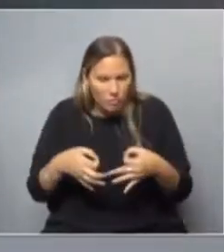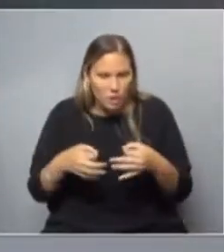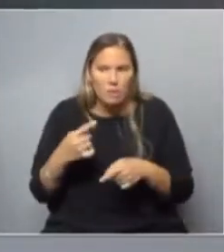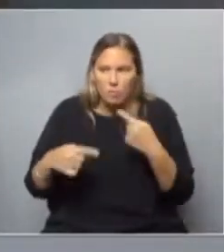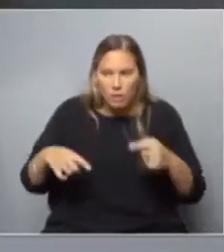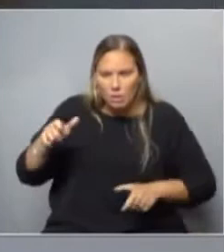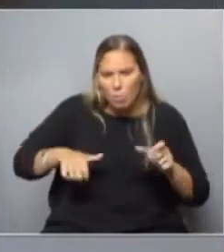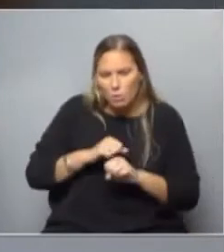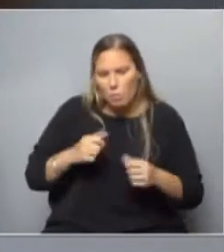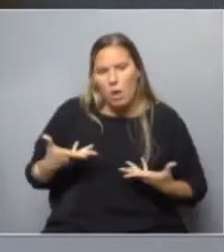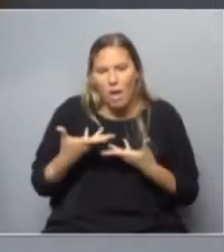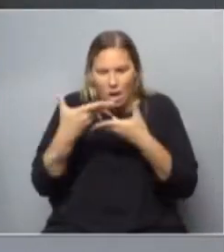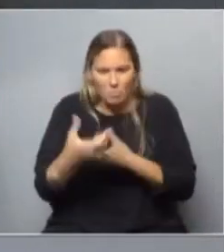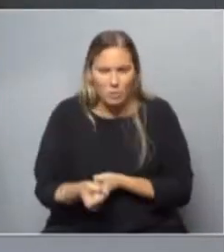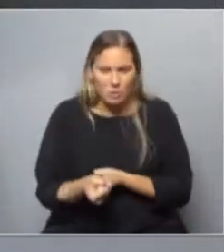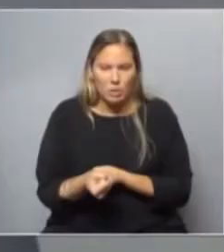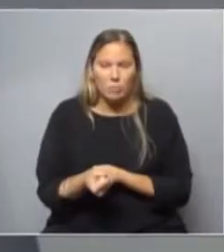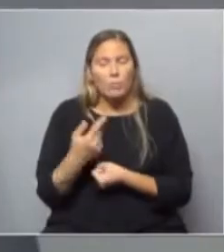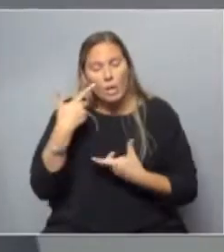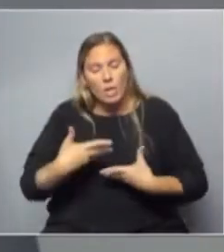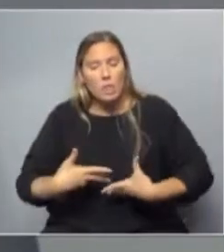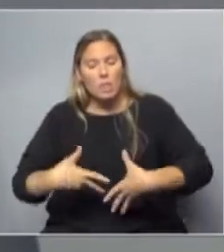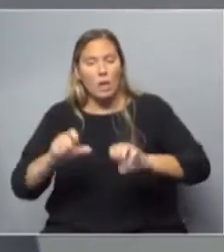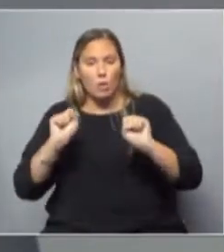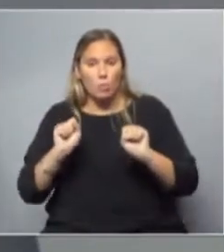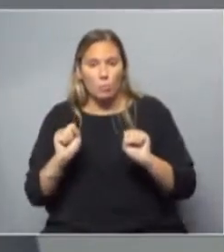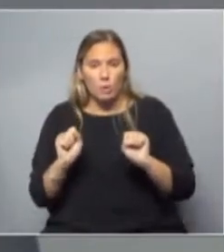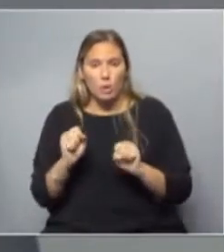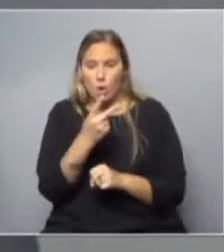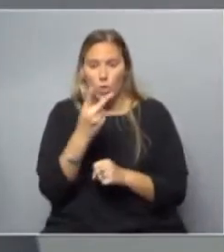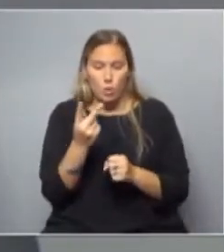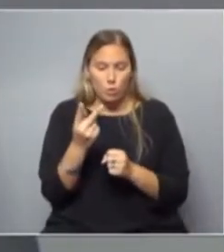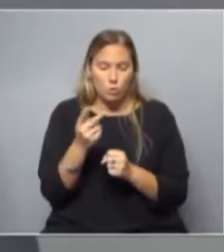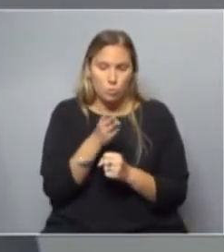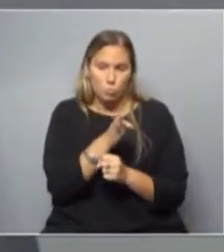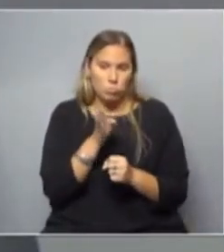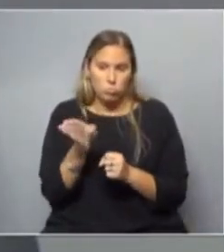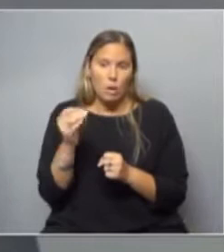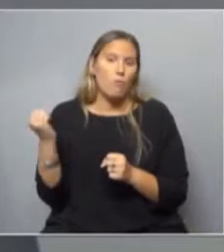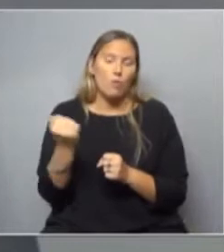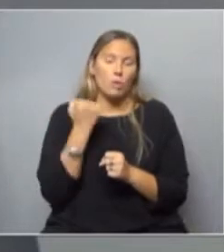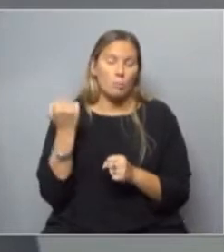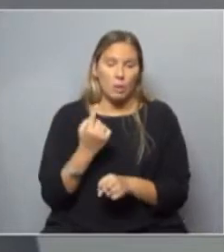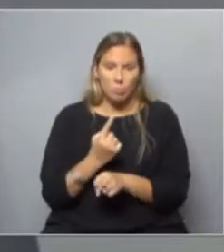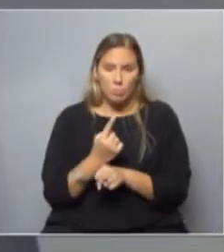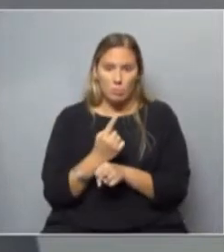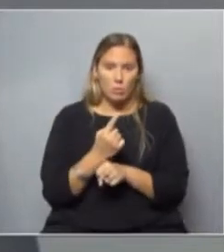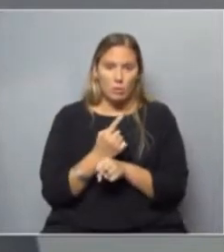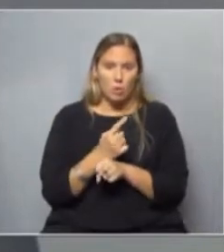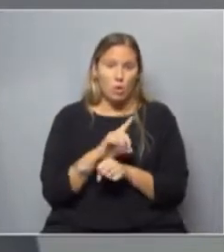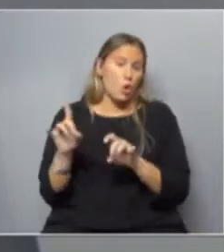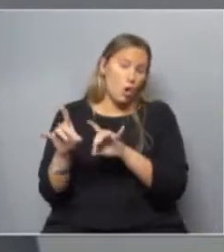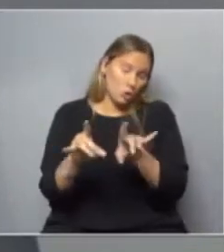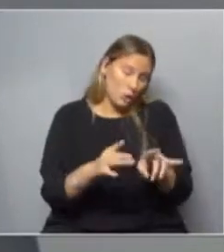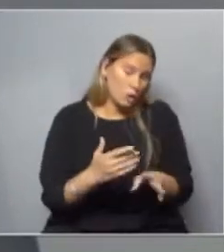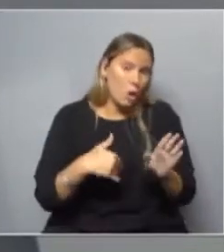para que esto funcione realmente. Y la detección temprana tiene como 2 patas que la hacen imprescindible. Una es, bueno, evitar contagios.